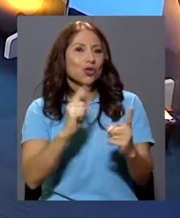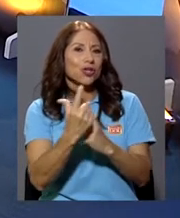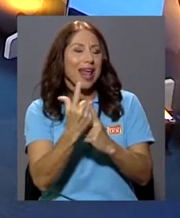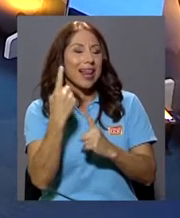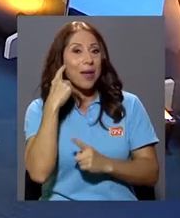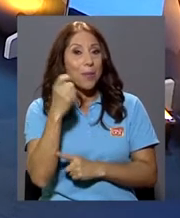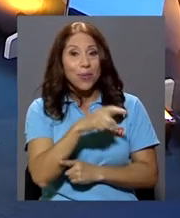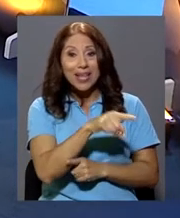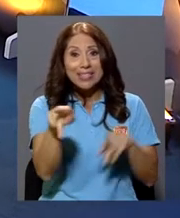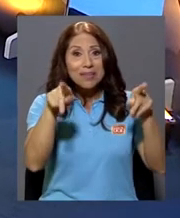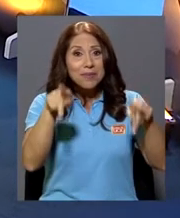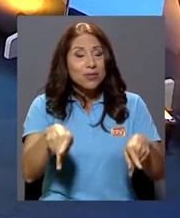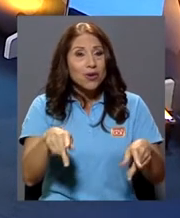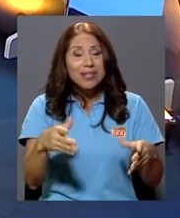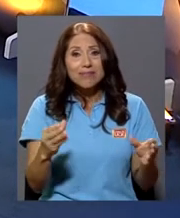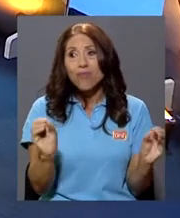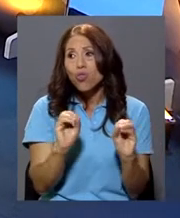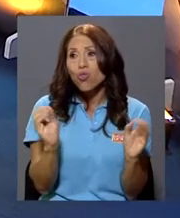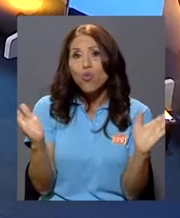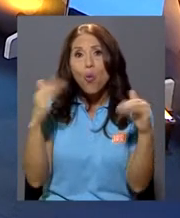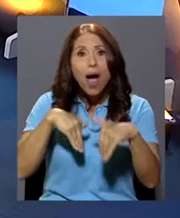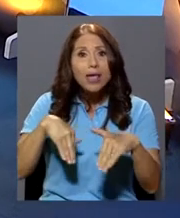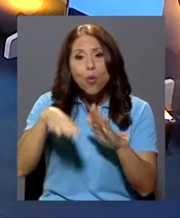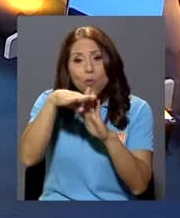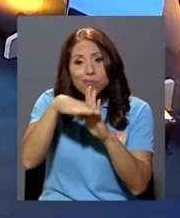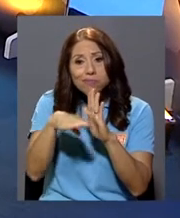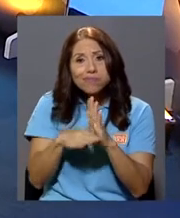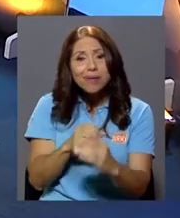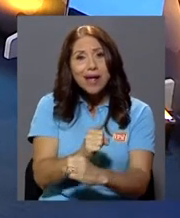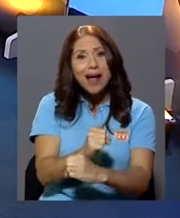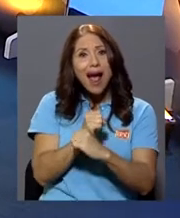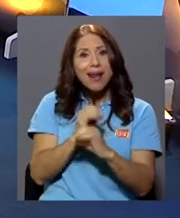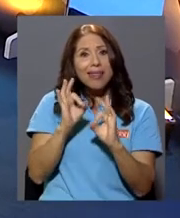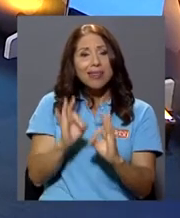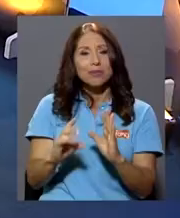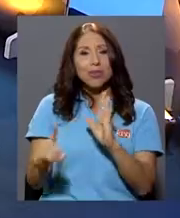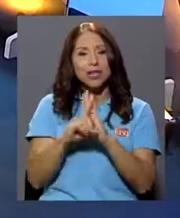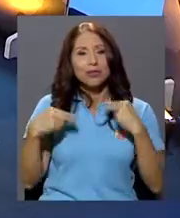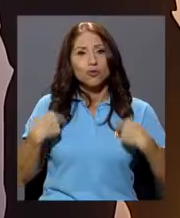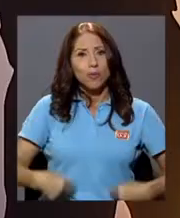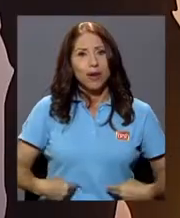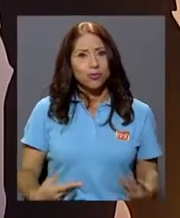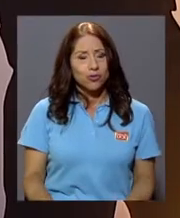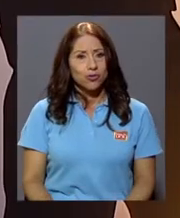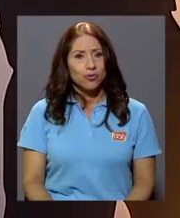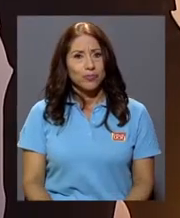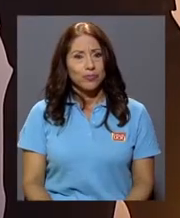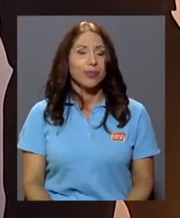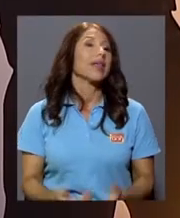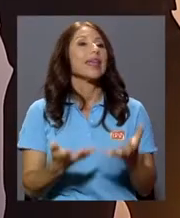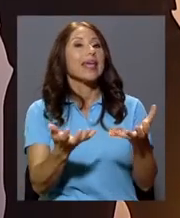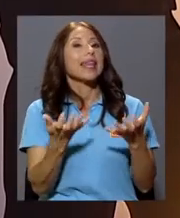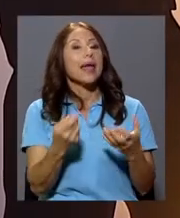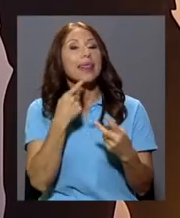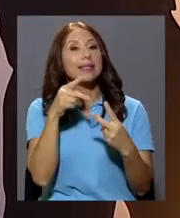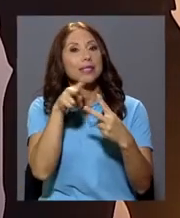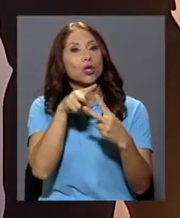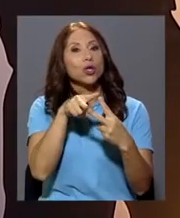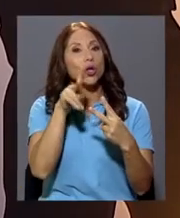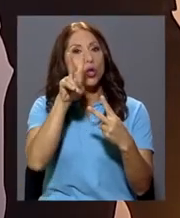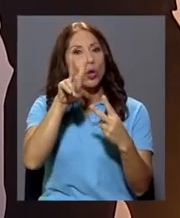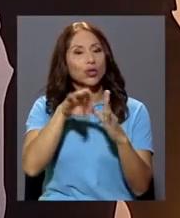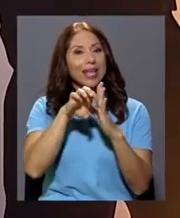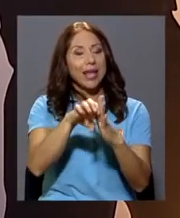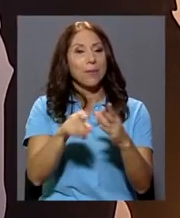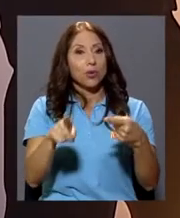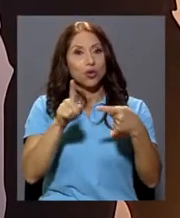no encontrar protocolos de garantismo de derechos humanos. Sí. Y en ese sentido, quería mencionarle dos ejemplos,